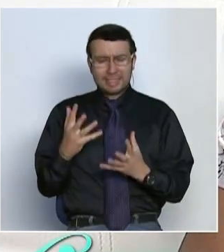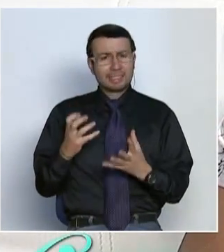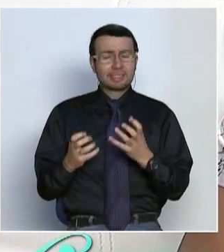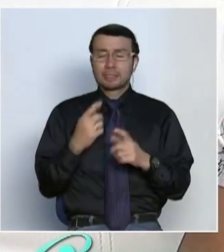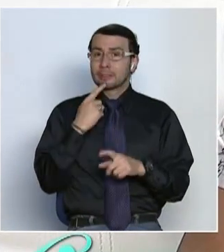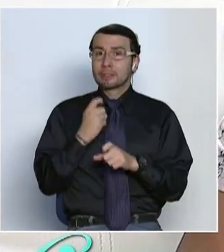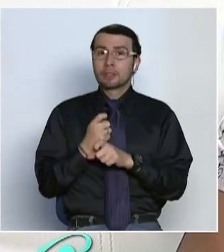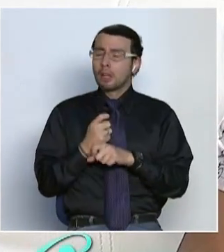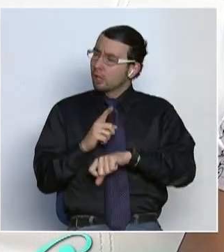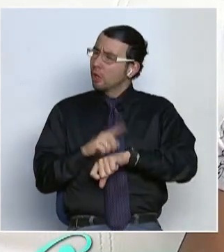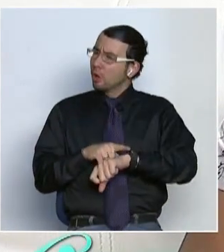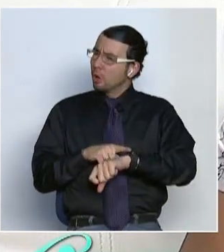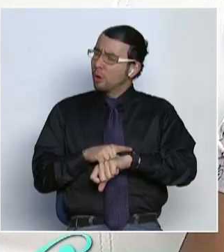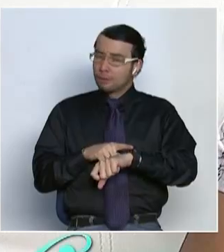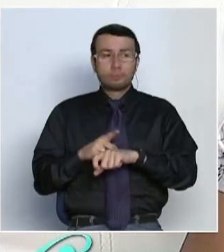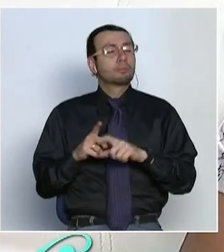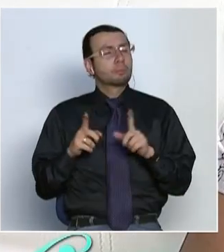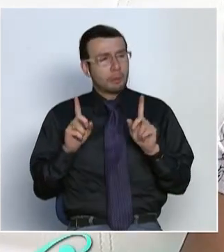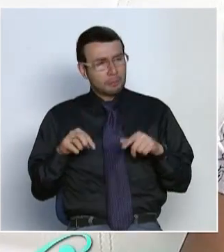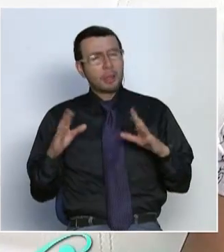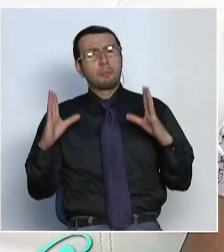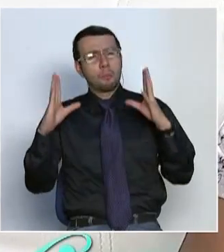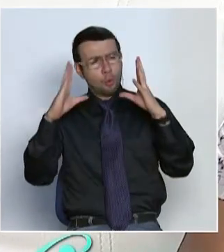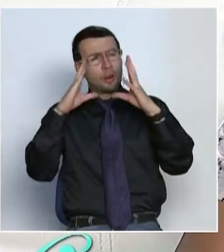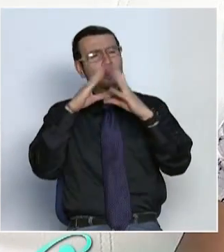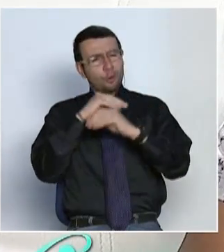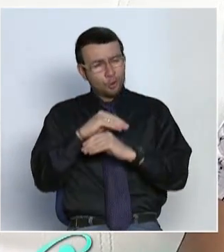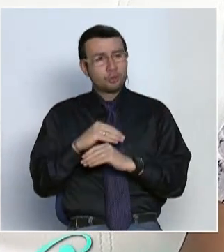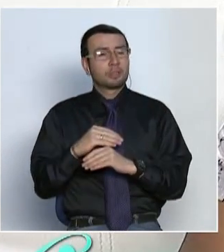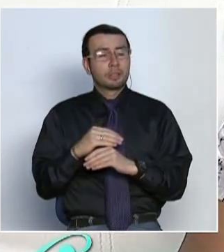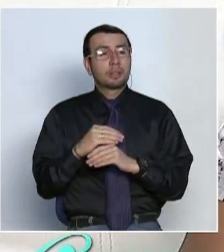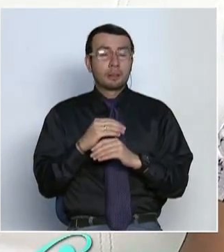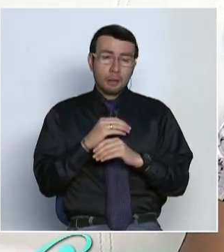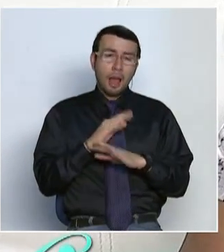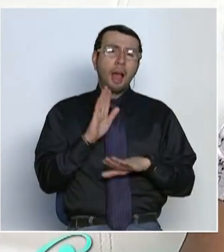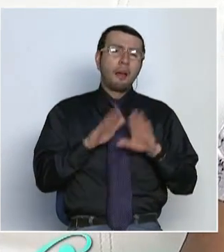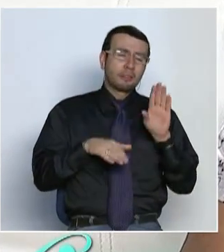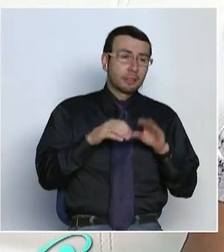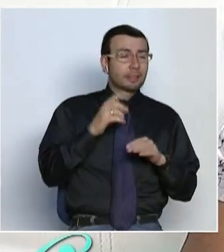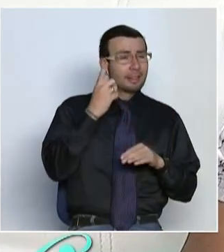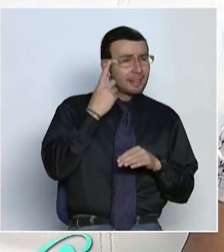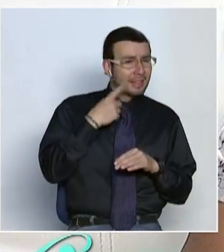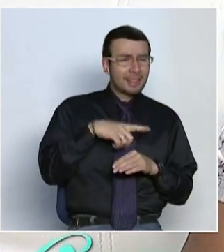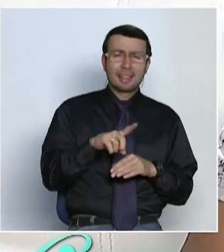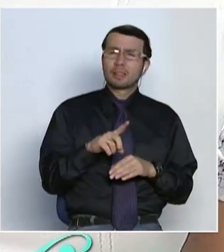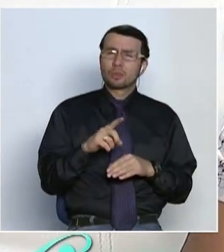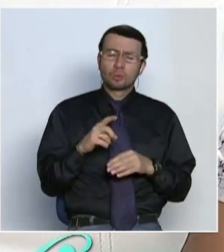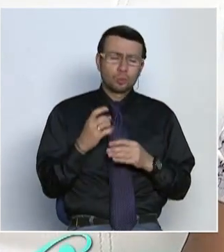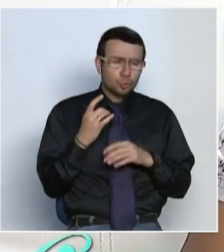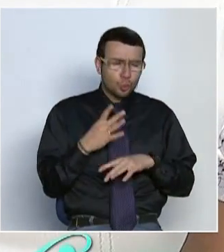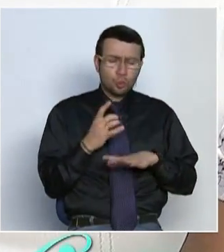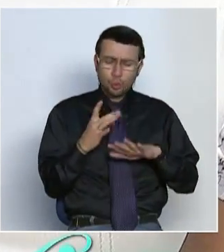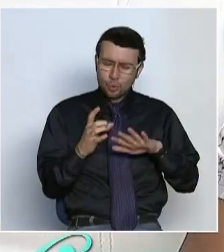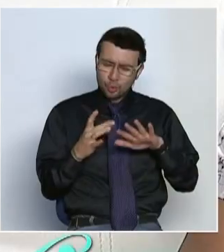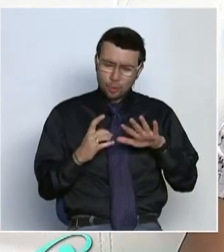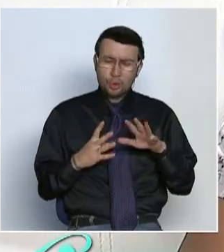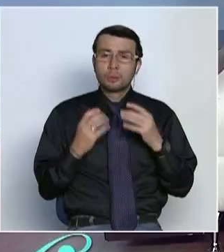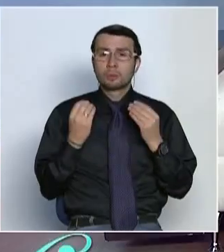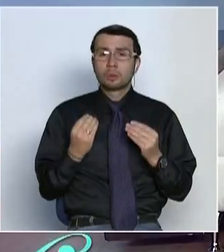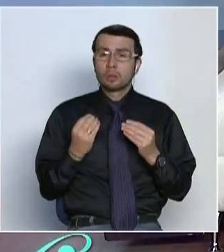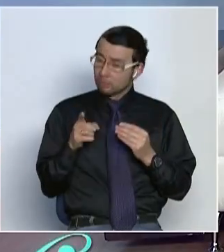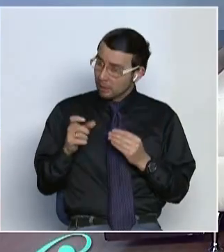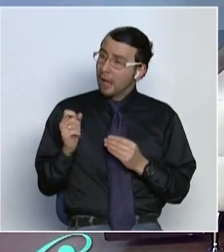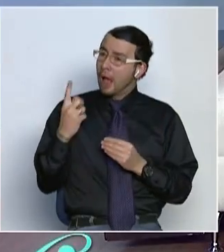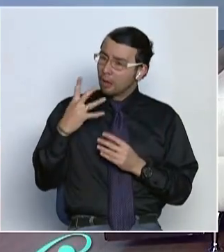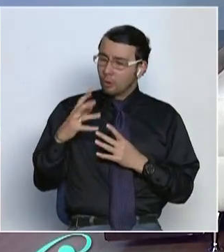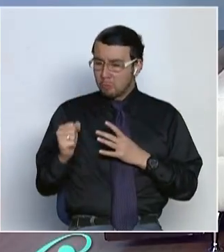horas? Por la noche más que todo. Y también en el día, cuando está muy avanzado, es en el día también. ¿Y con algún movimiento